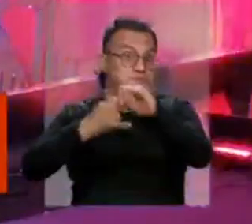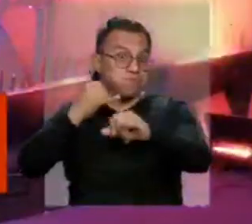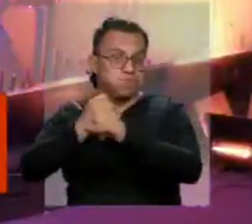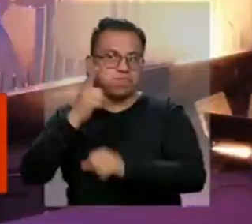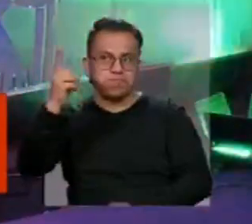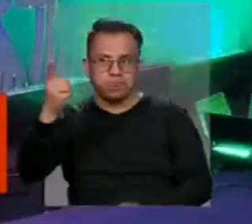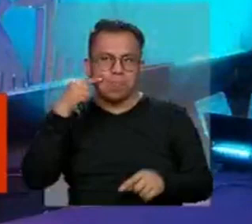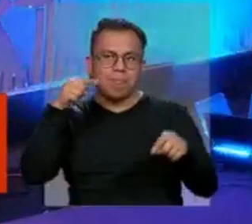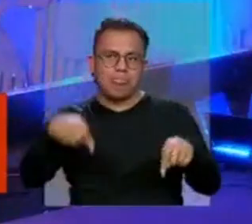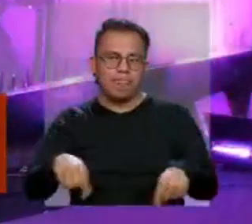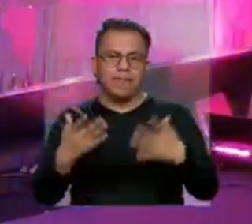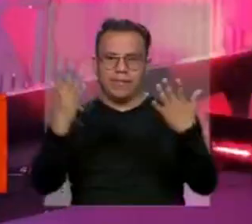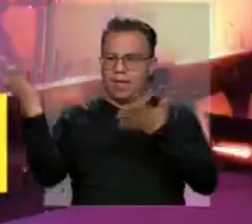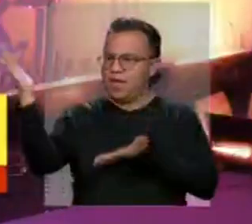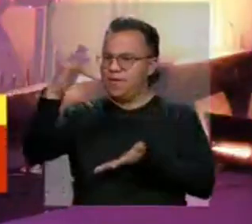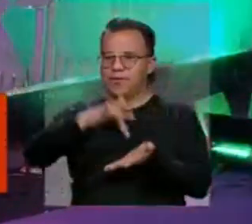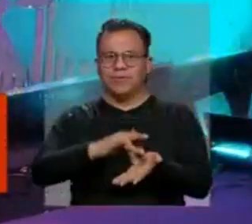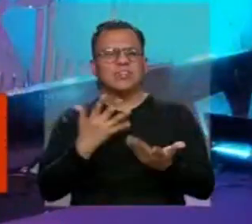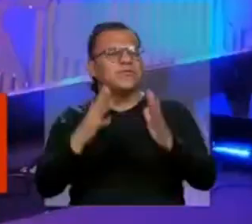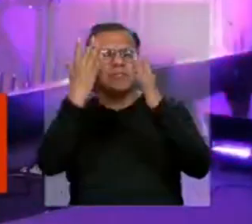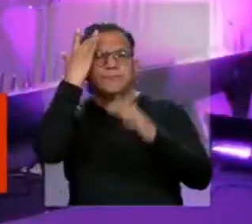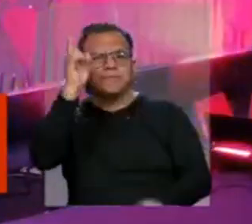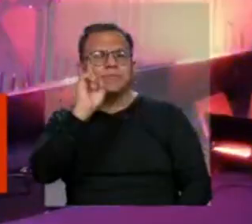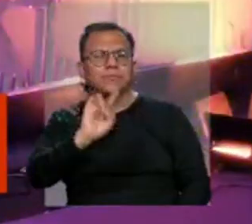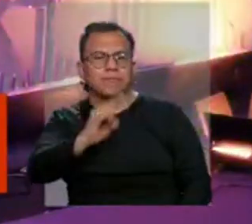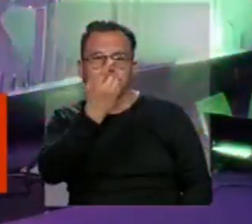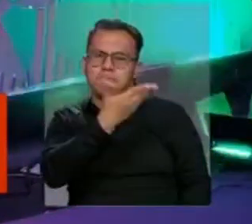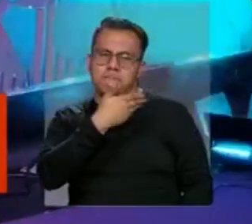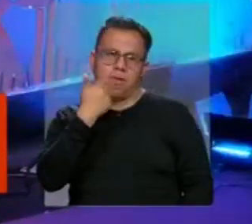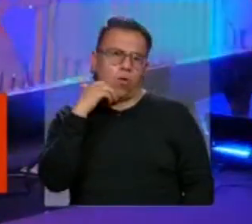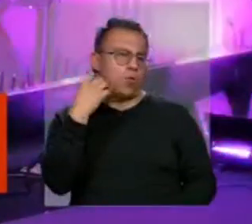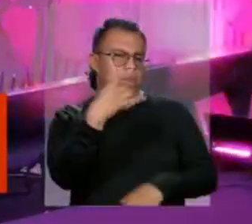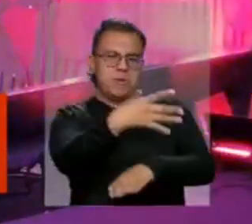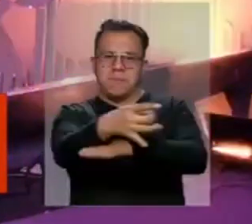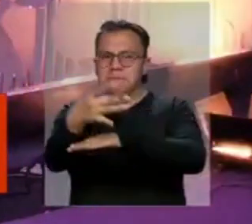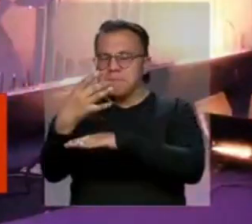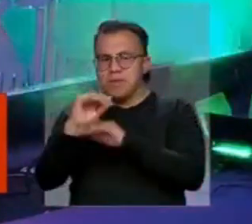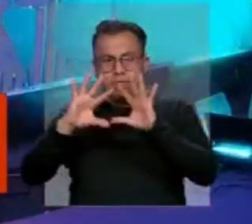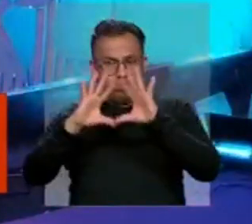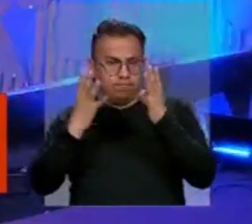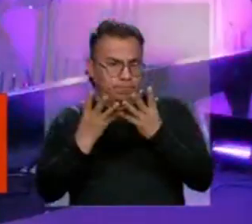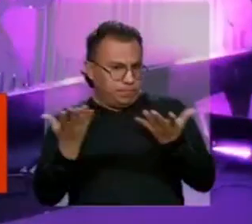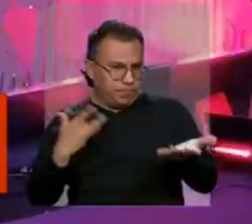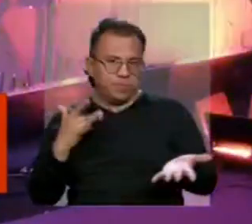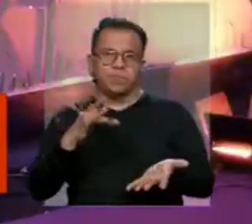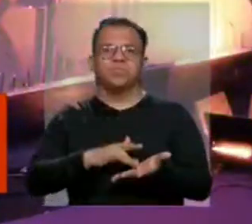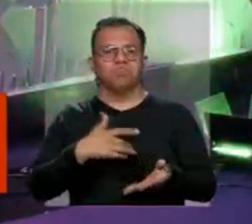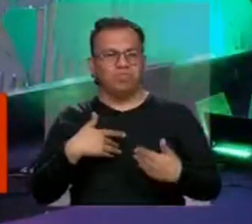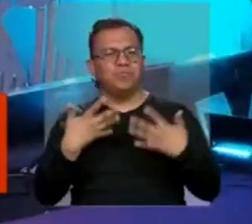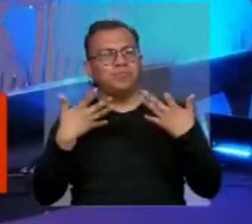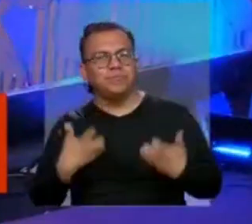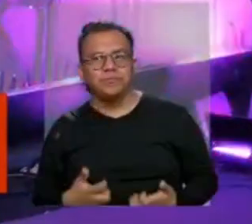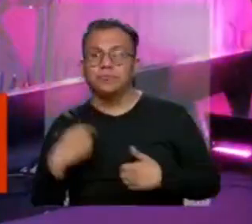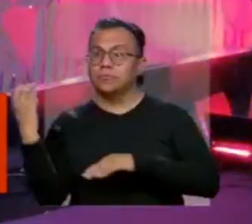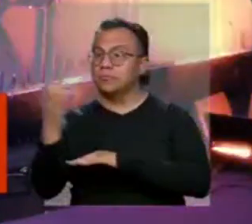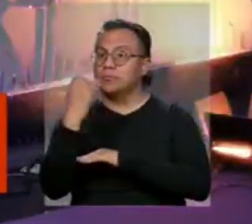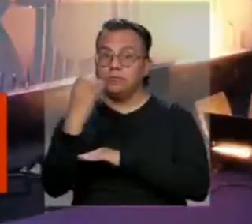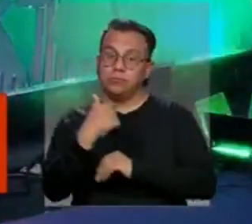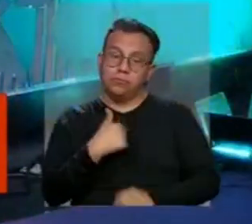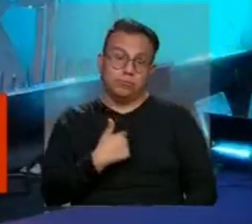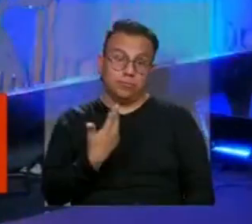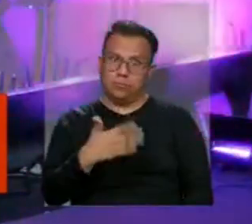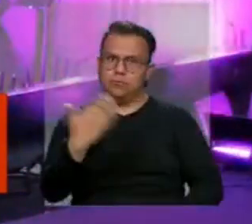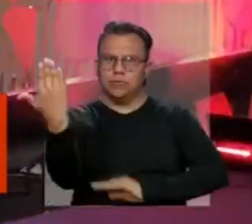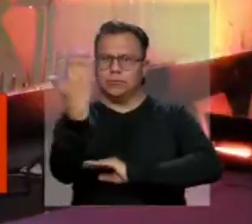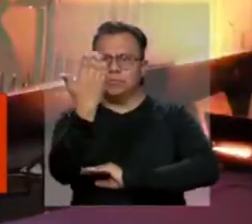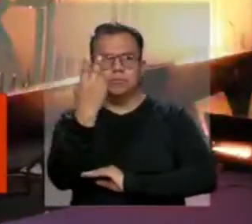He venido a este festival prácticamente porque para mí es uno de los mejores de cortometrajes del mundo y por eso me animé a venir. Y en Colombia yo las